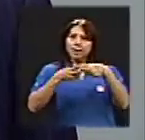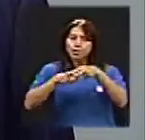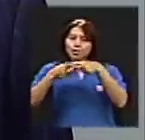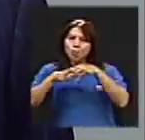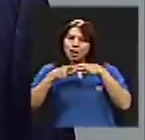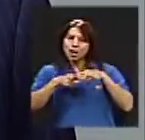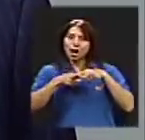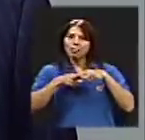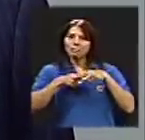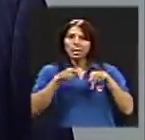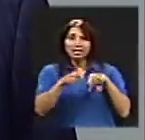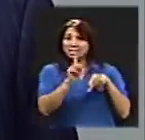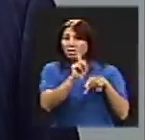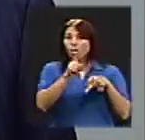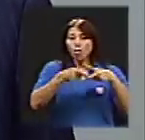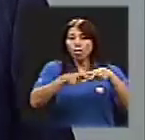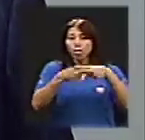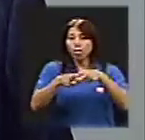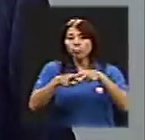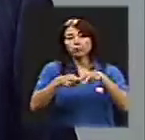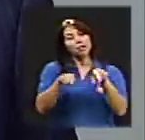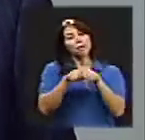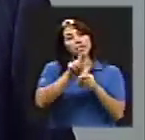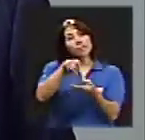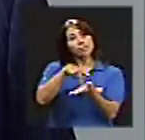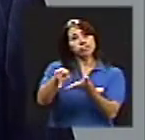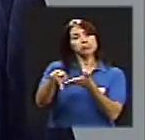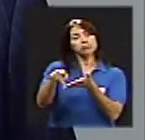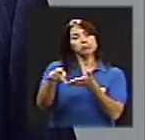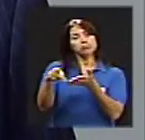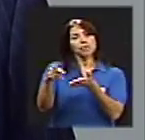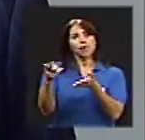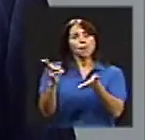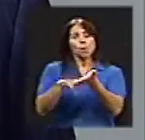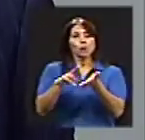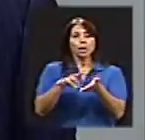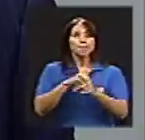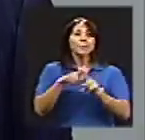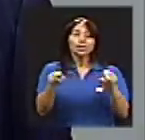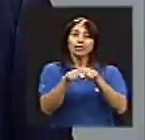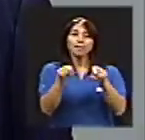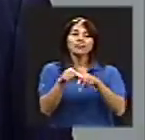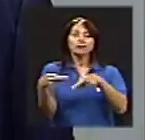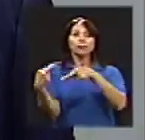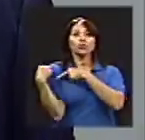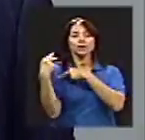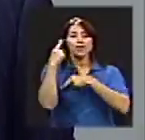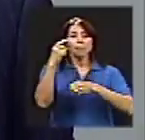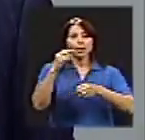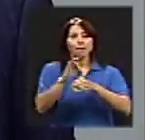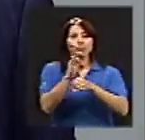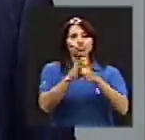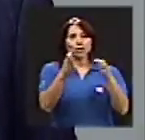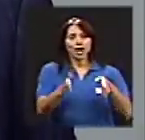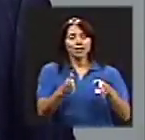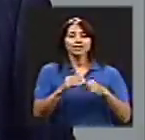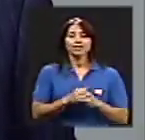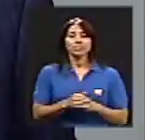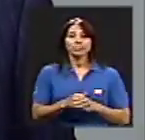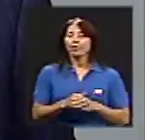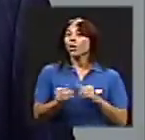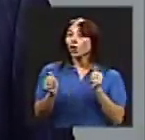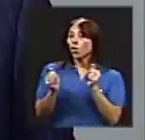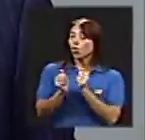la institución, pero también con responsabilidad para los funcionarios. Y de igual manera... Con las asadas y con otras. Con